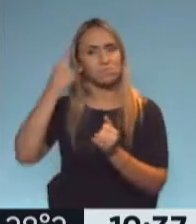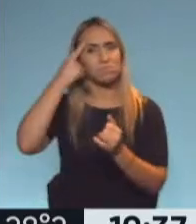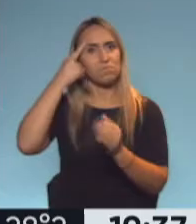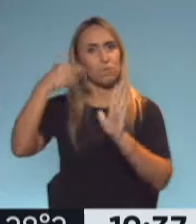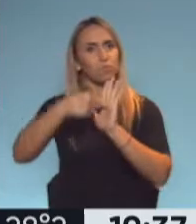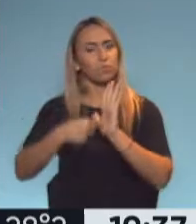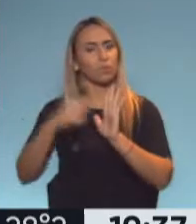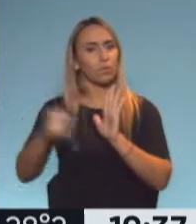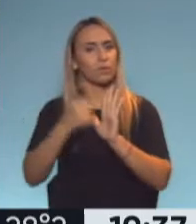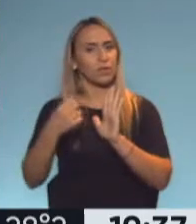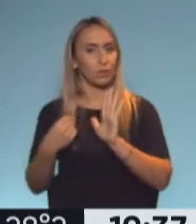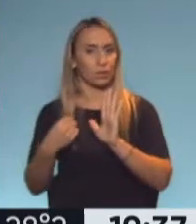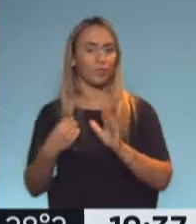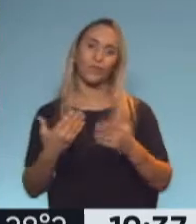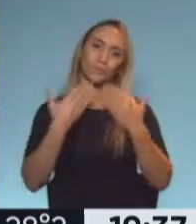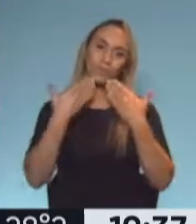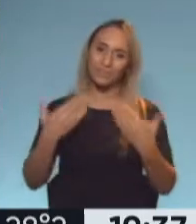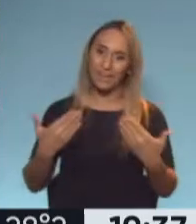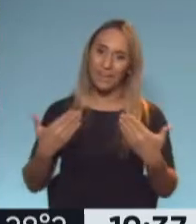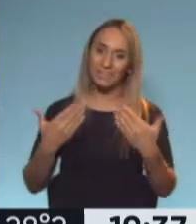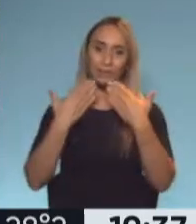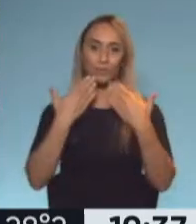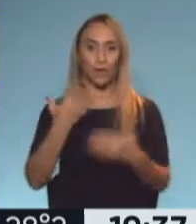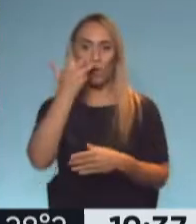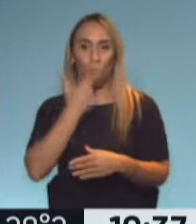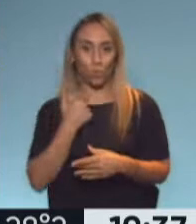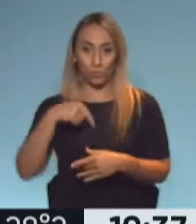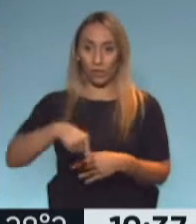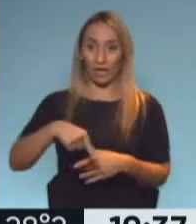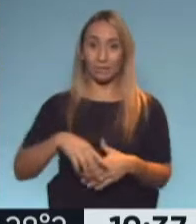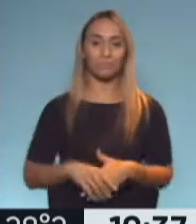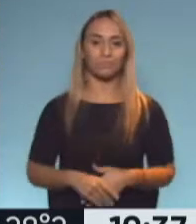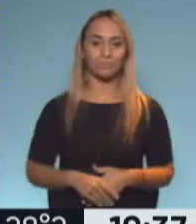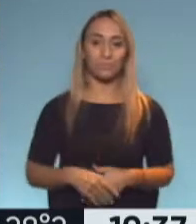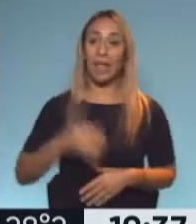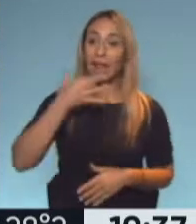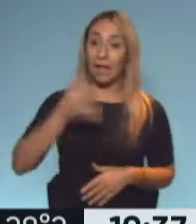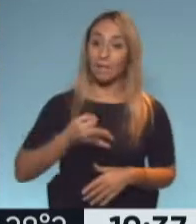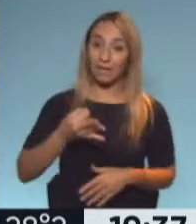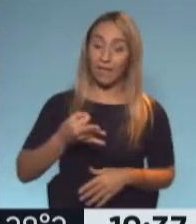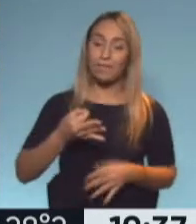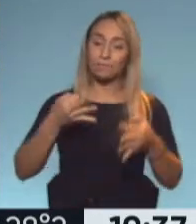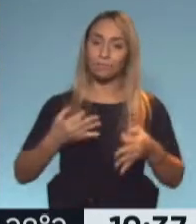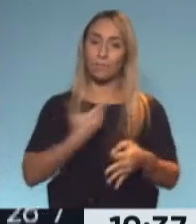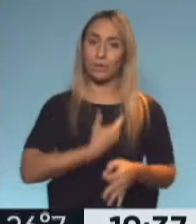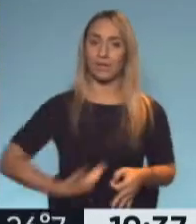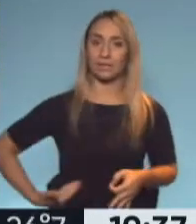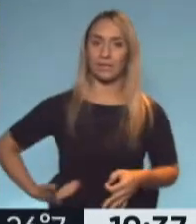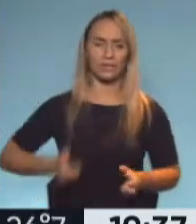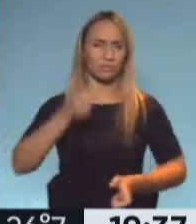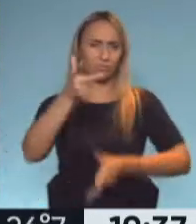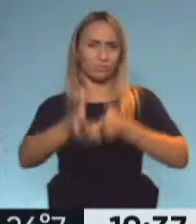cuenta. Bueno, muchas gracias, un gusto estar aquí. Y la verdad es que el presidente ha tenido una